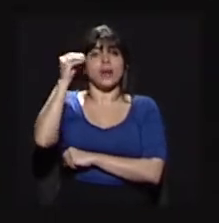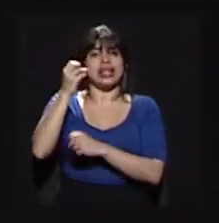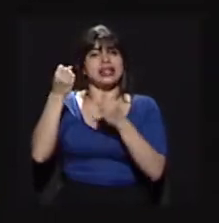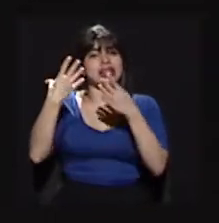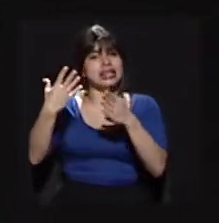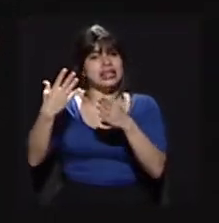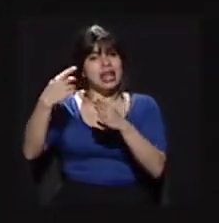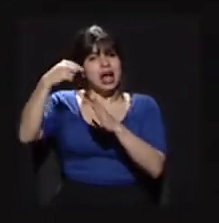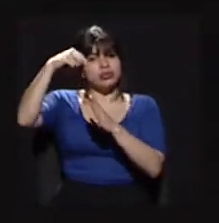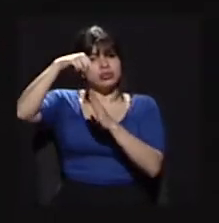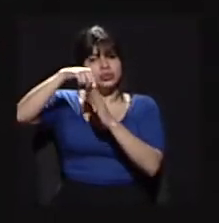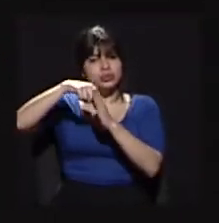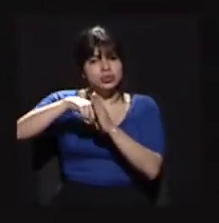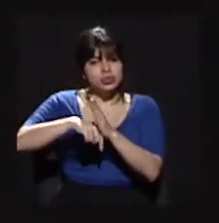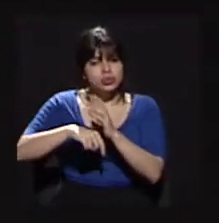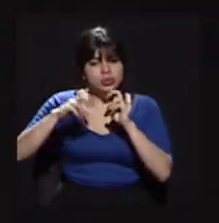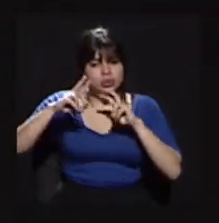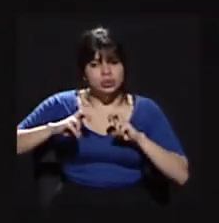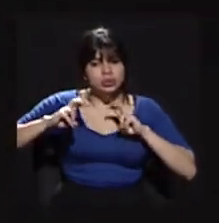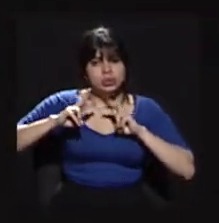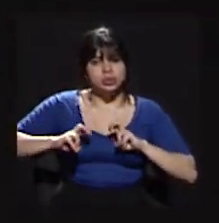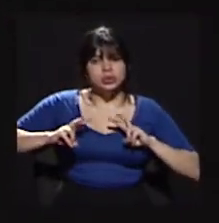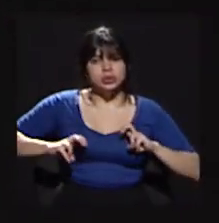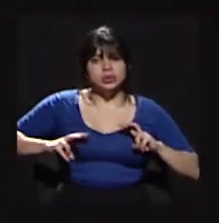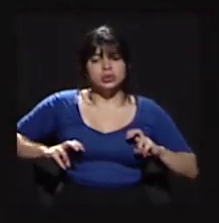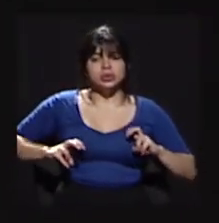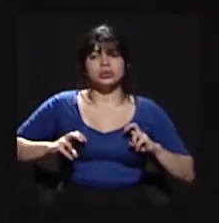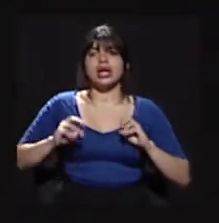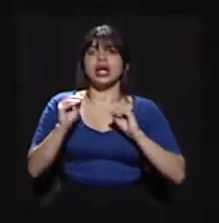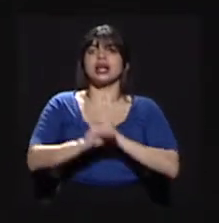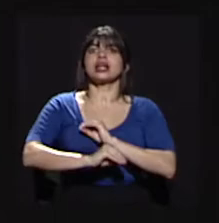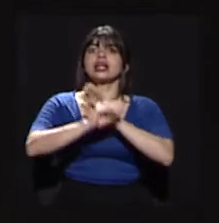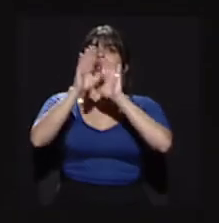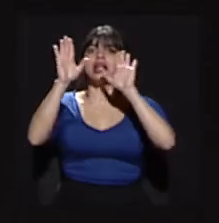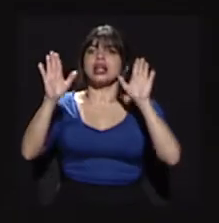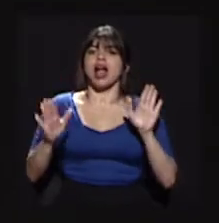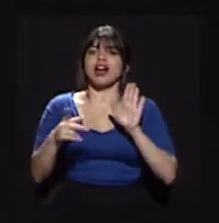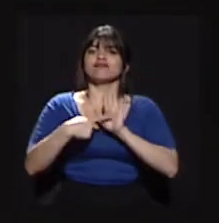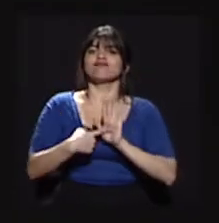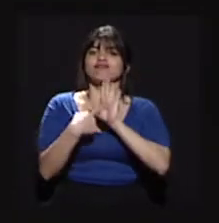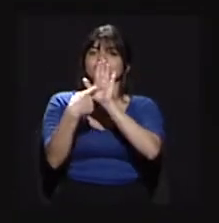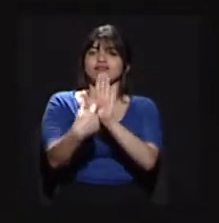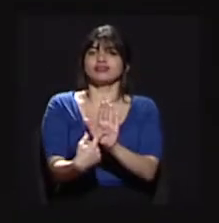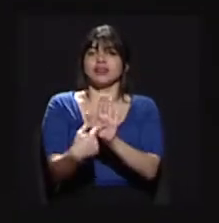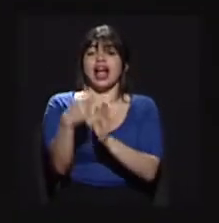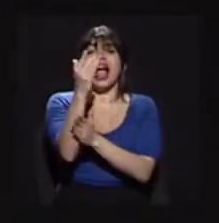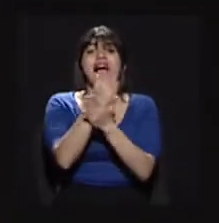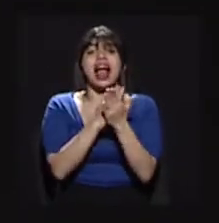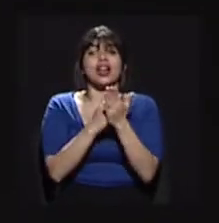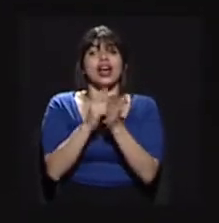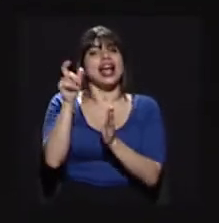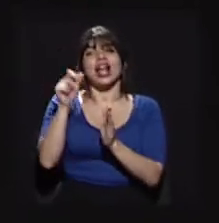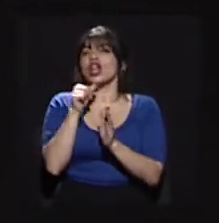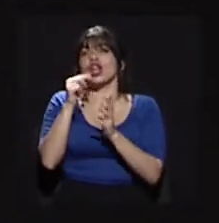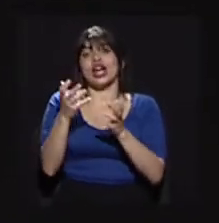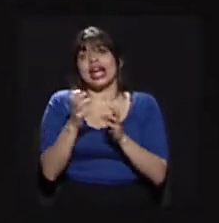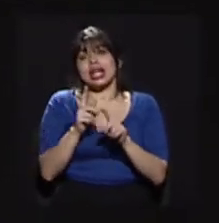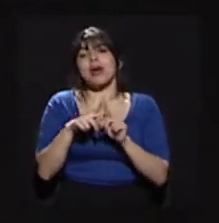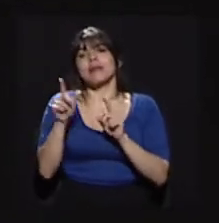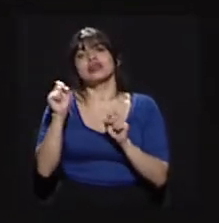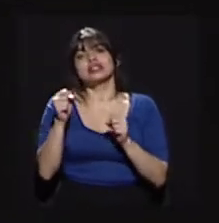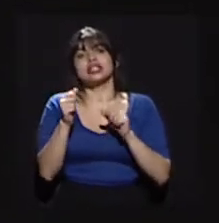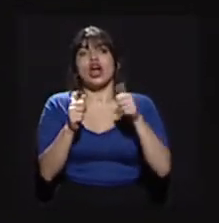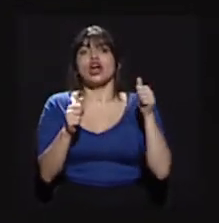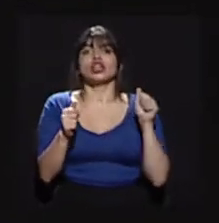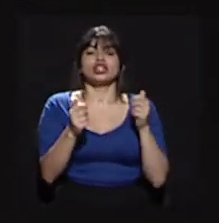tan lejos que retrató con mucha claridad algo que no era lo que él quería pero probablemente si